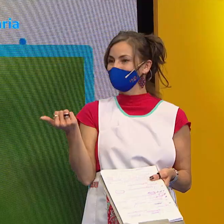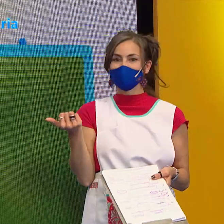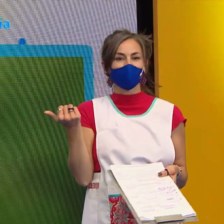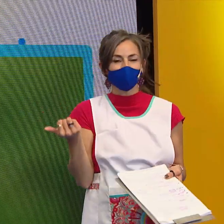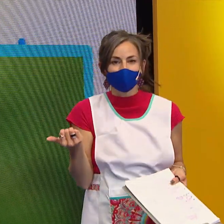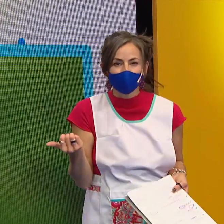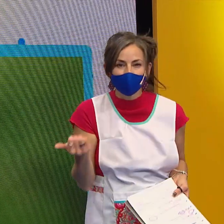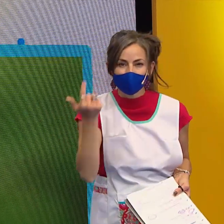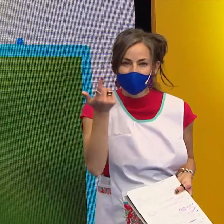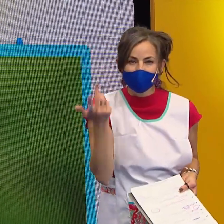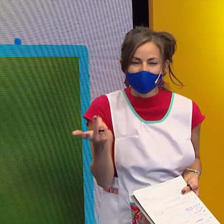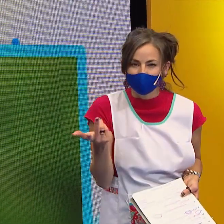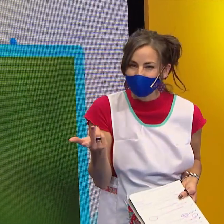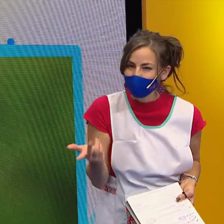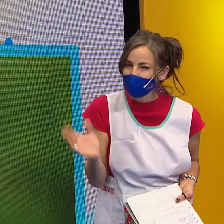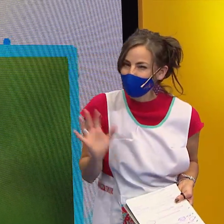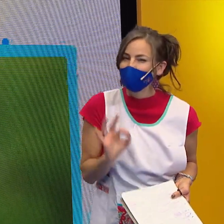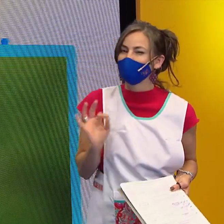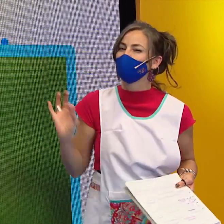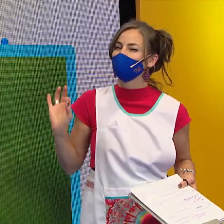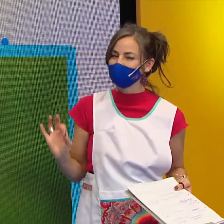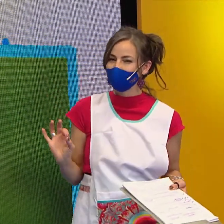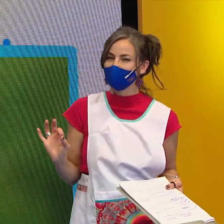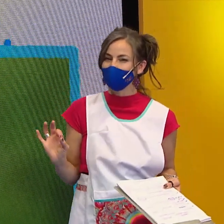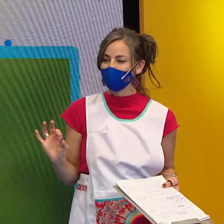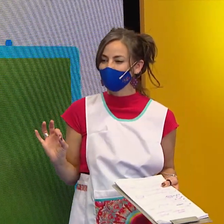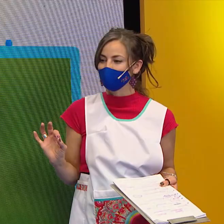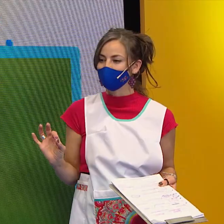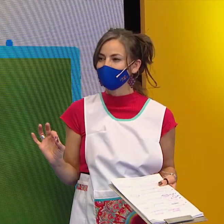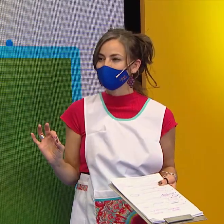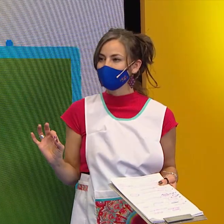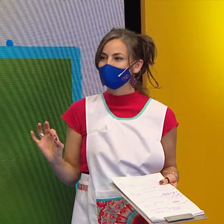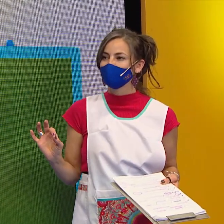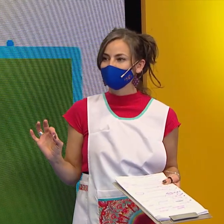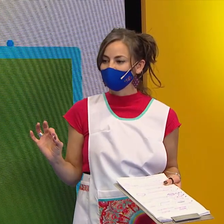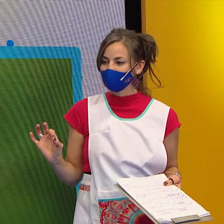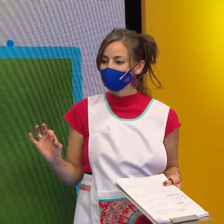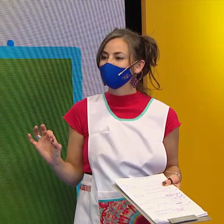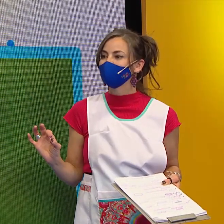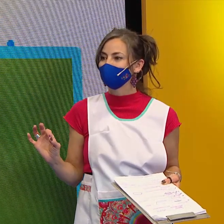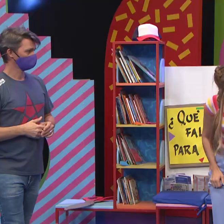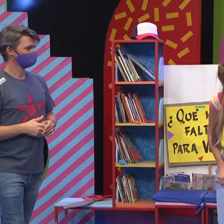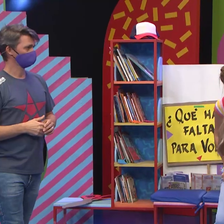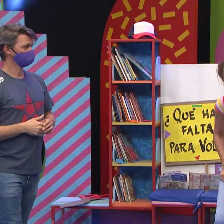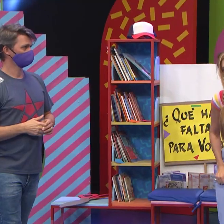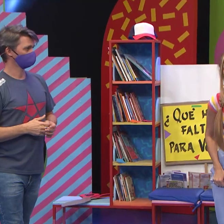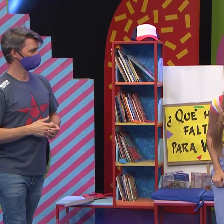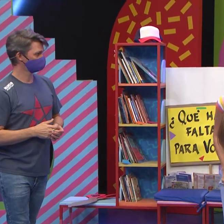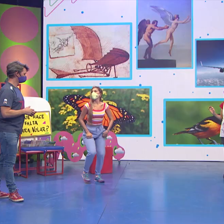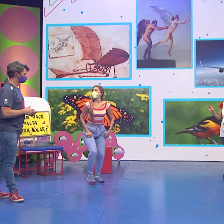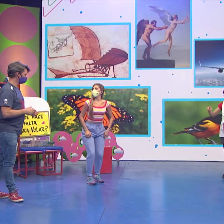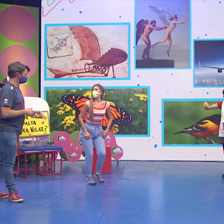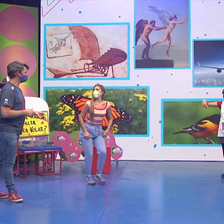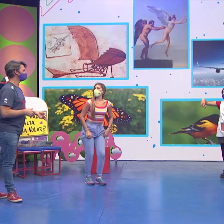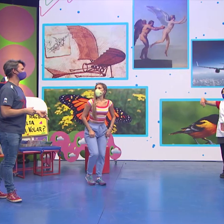otra condición. ¿Se acuerdan alguna... Chicos y chicas, ¿tomaron nota alguna otra condición para el vuelo? Acá tenemos. Tiki, tiki. Dos. ¿Sí? Dos que van.